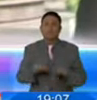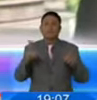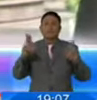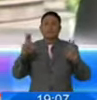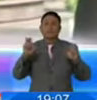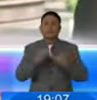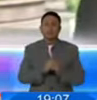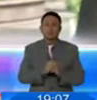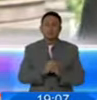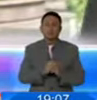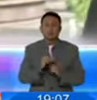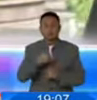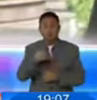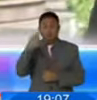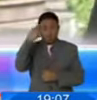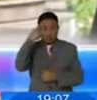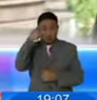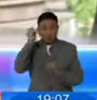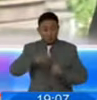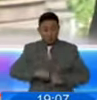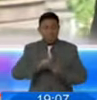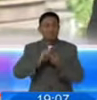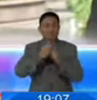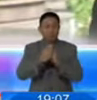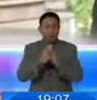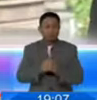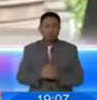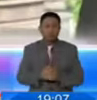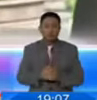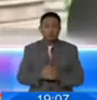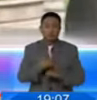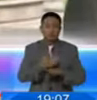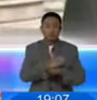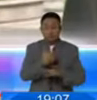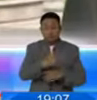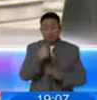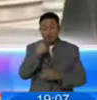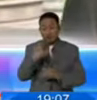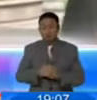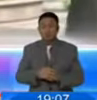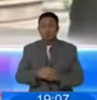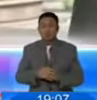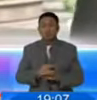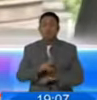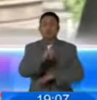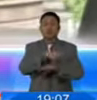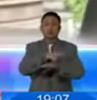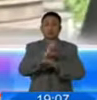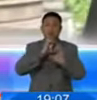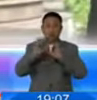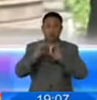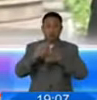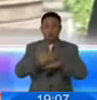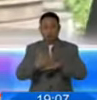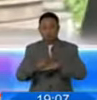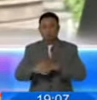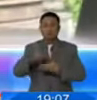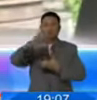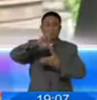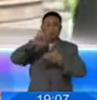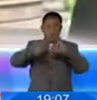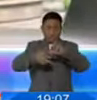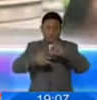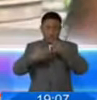determinados aspectos donde consideramos que debe haber cambios de fondo, como lo hemos dicho, que son la eliminación de la SuperCom y de la CORDICOM, que